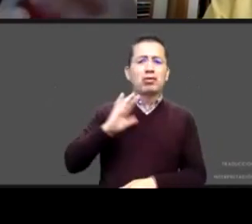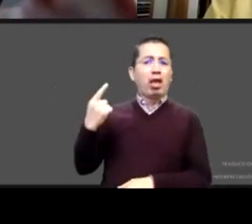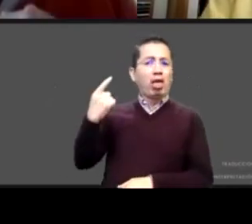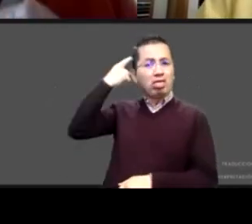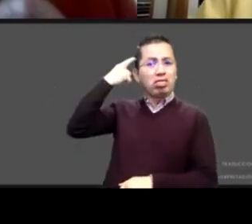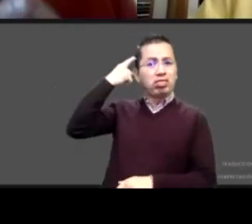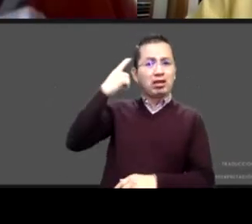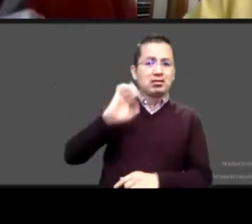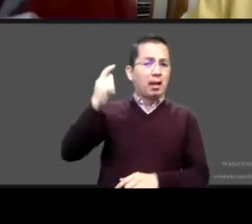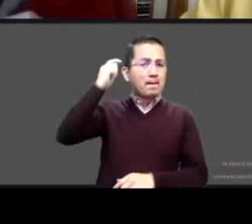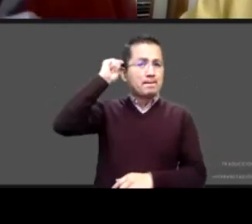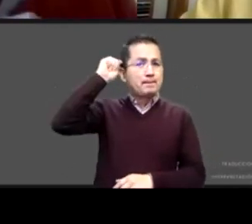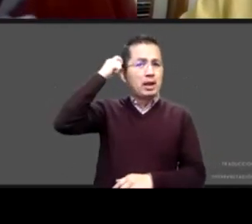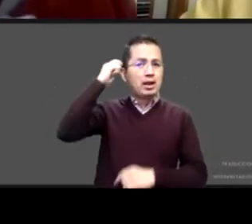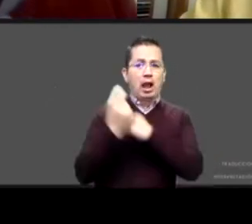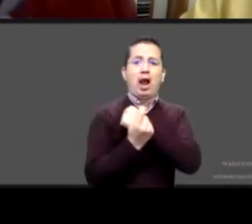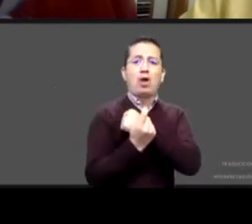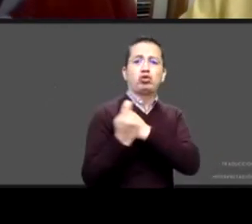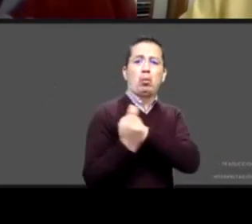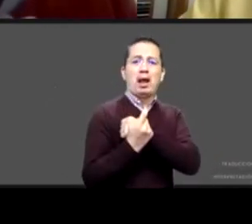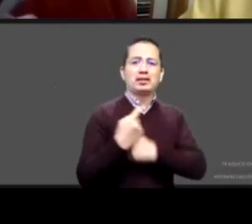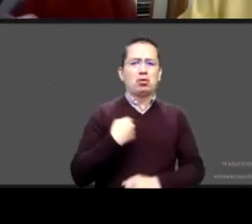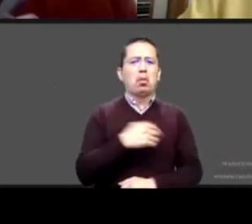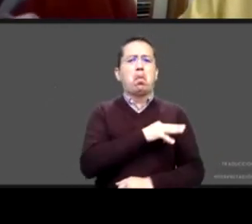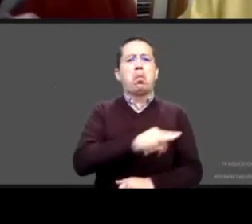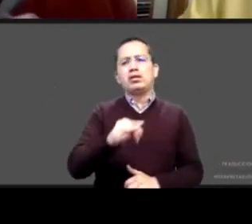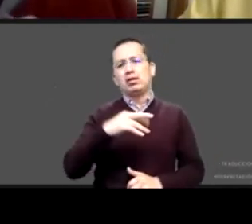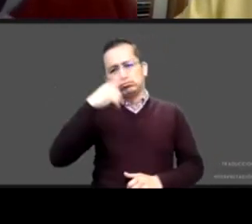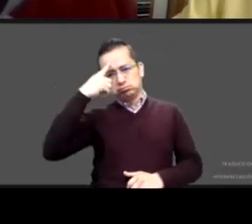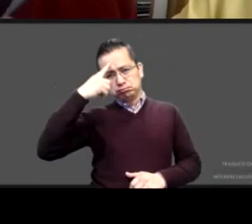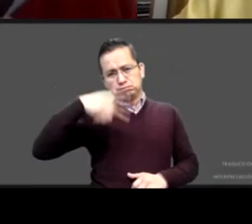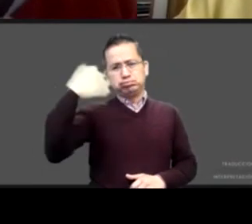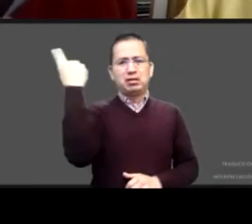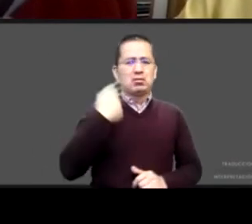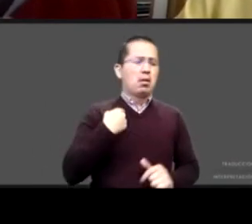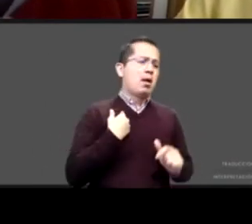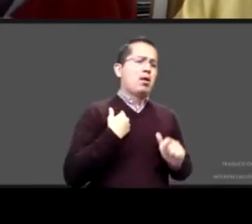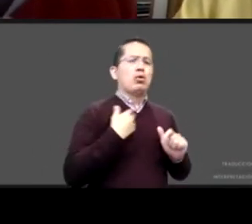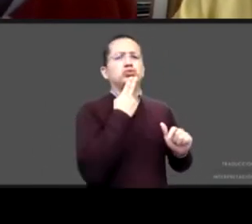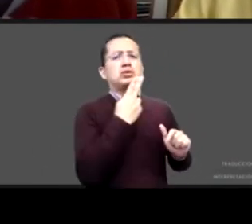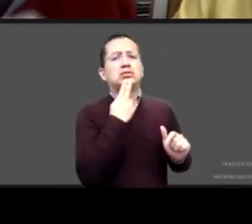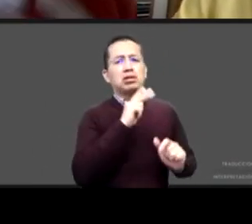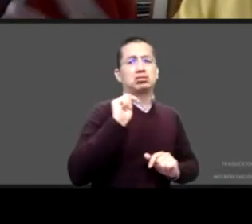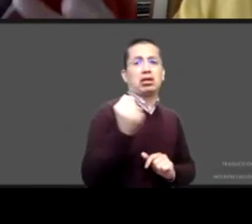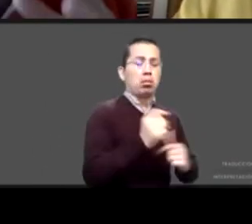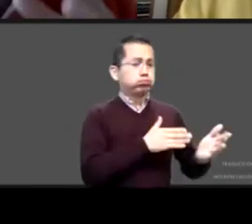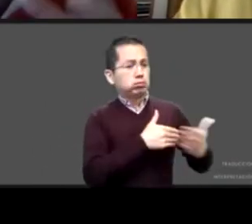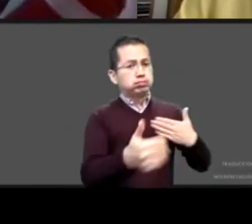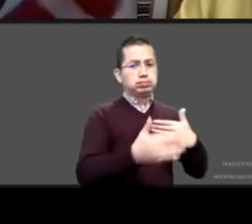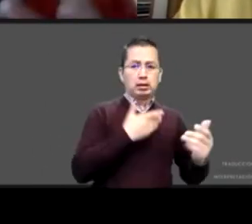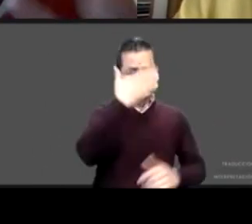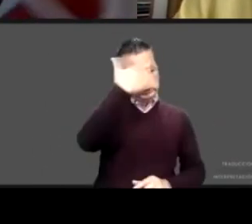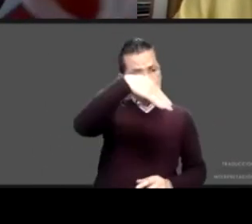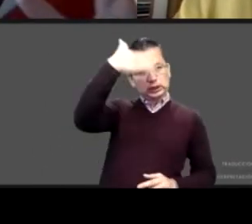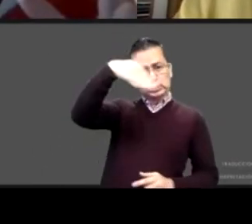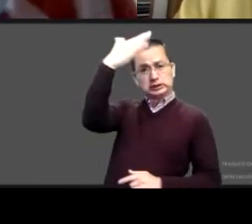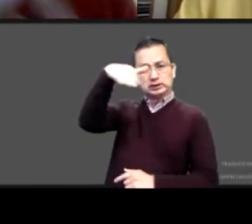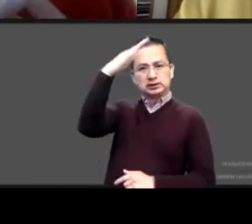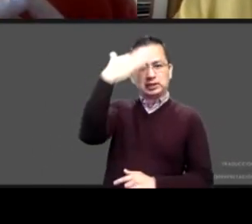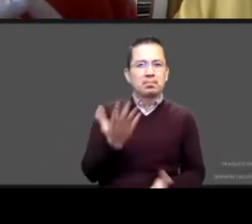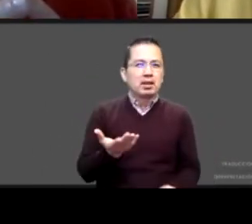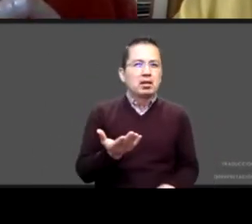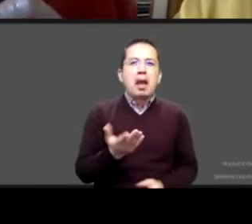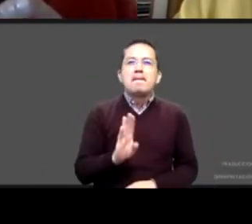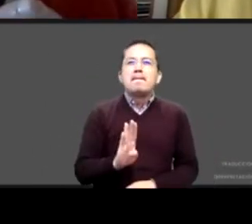rápidamente aprender cómo manejar las nuevas tecnologías, ¿no? Como si fuera esto una cuestión de